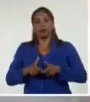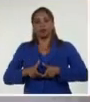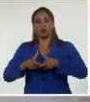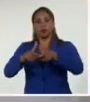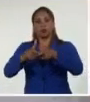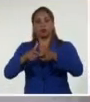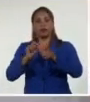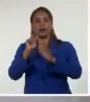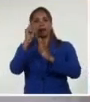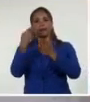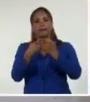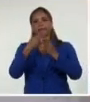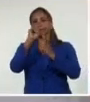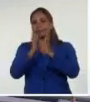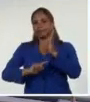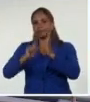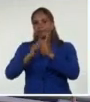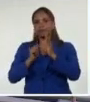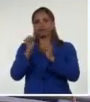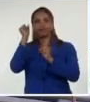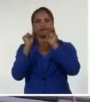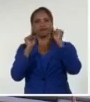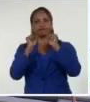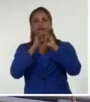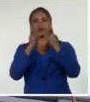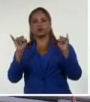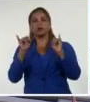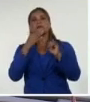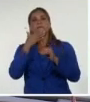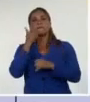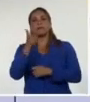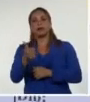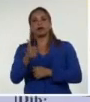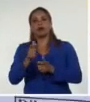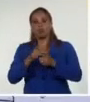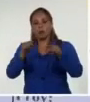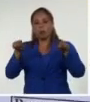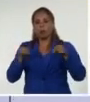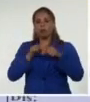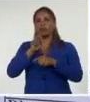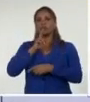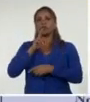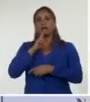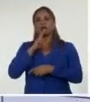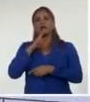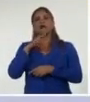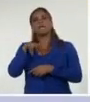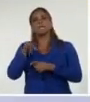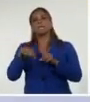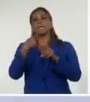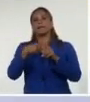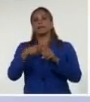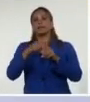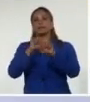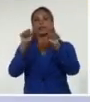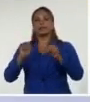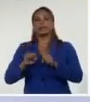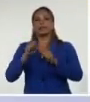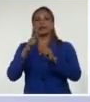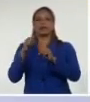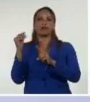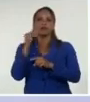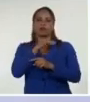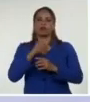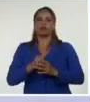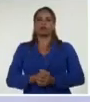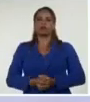la electricidad da cobertura al nuevo campo de pozos y a sus sistemas tecnológicos. Ya todos